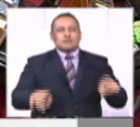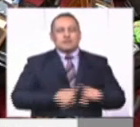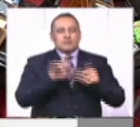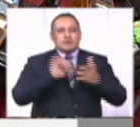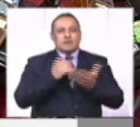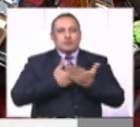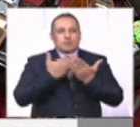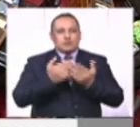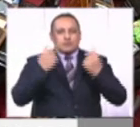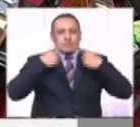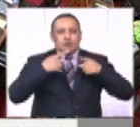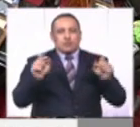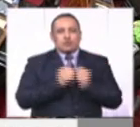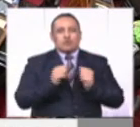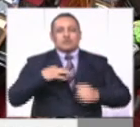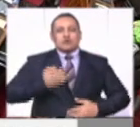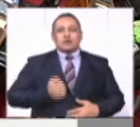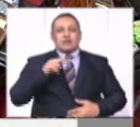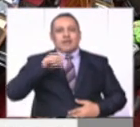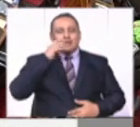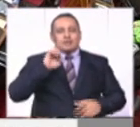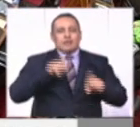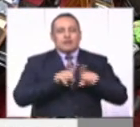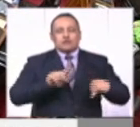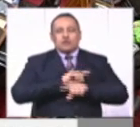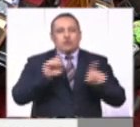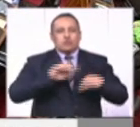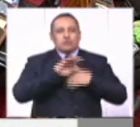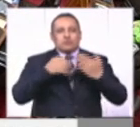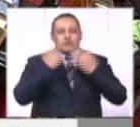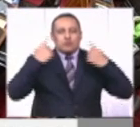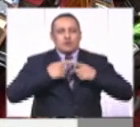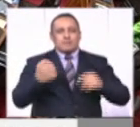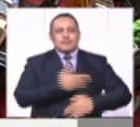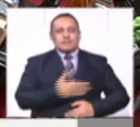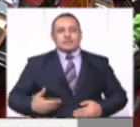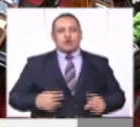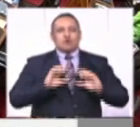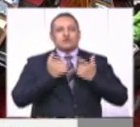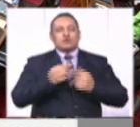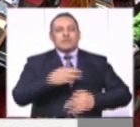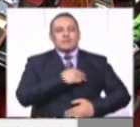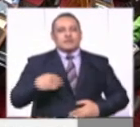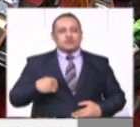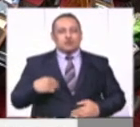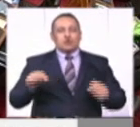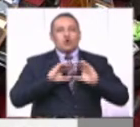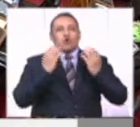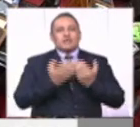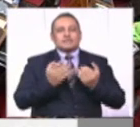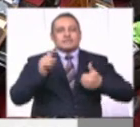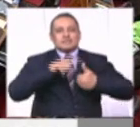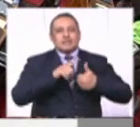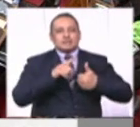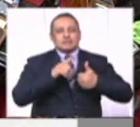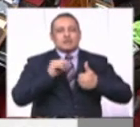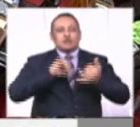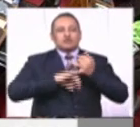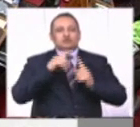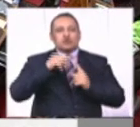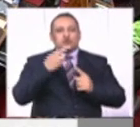que propone acusar al Señor Aníbal Torres Vázquez en su condición de presidente consejo de ministros congresistas